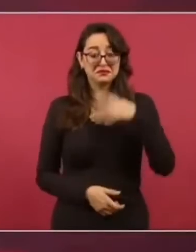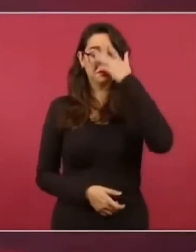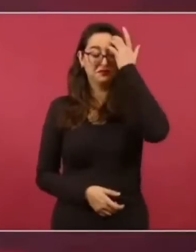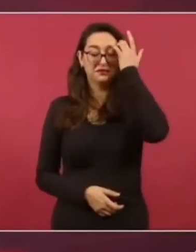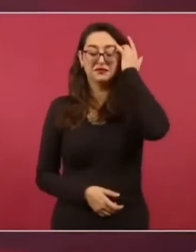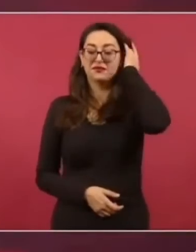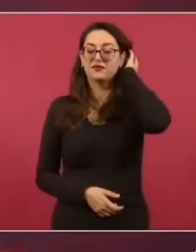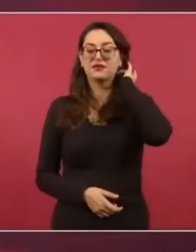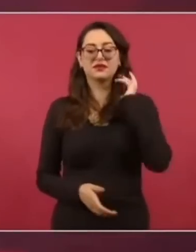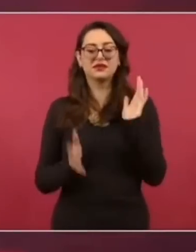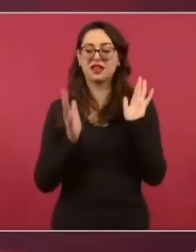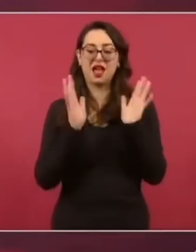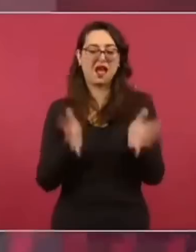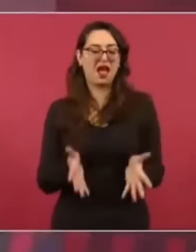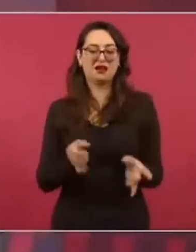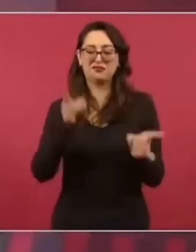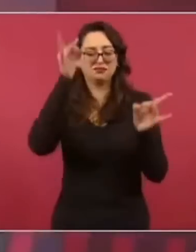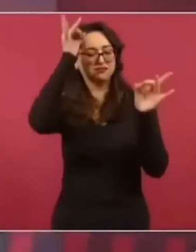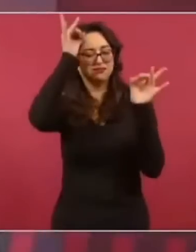basta